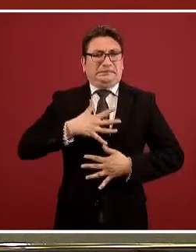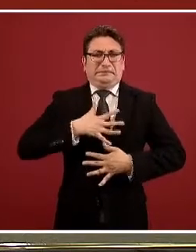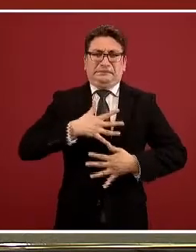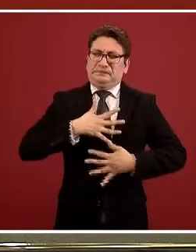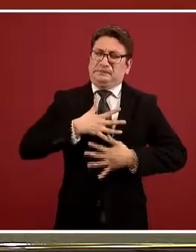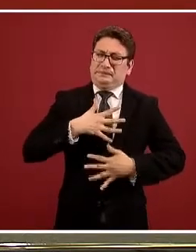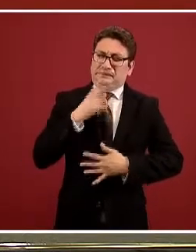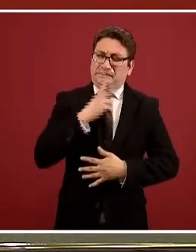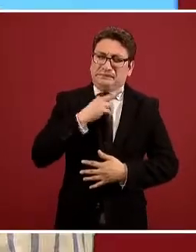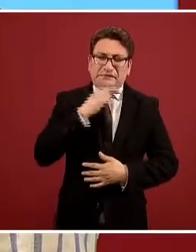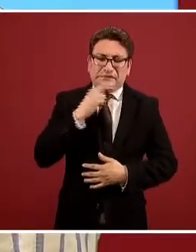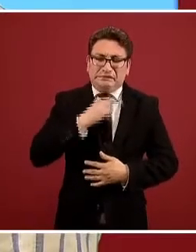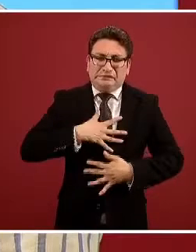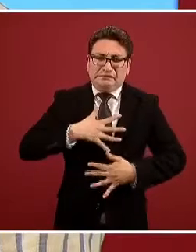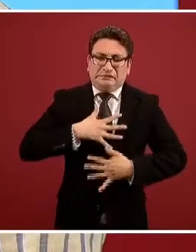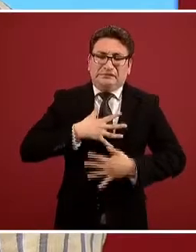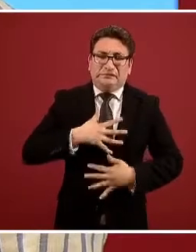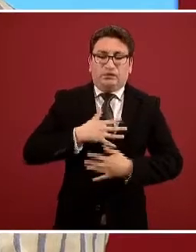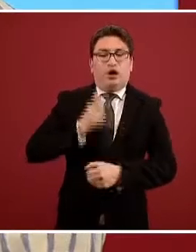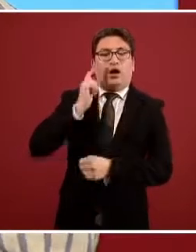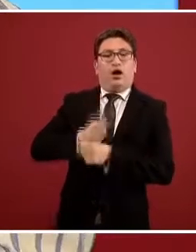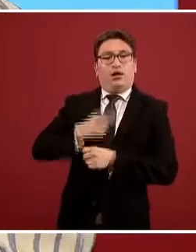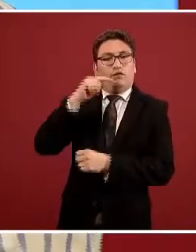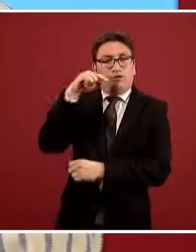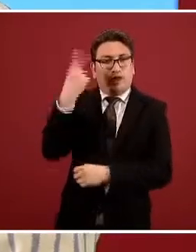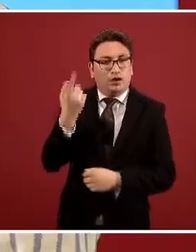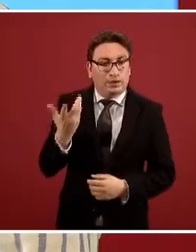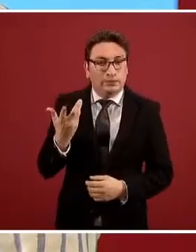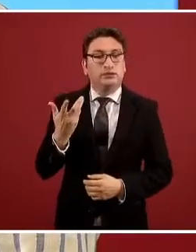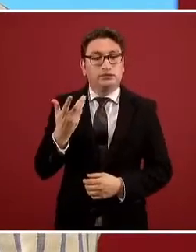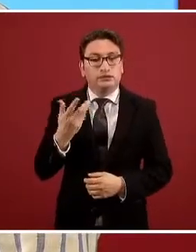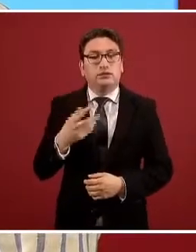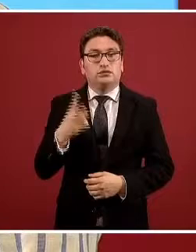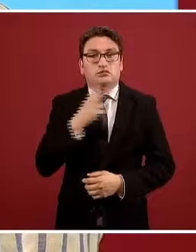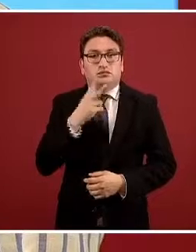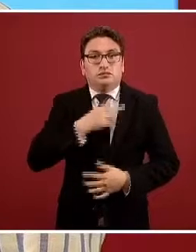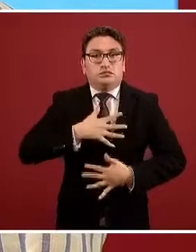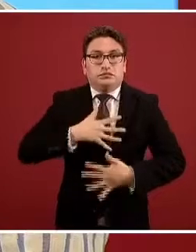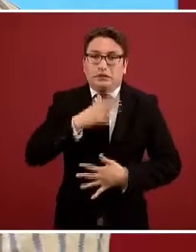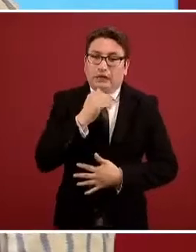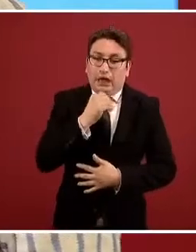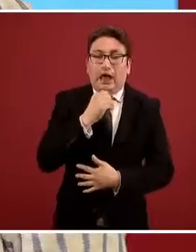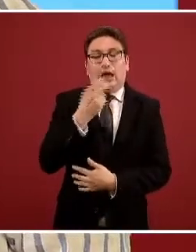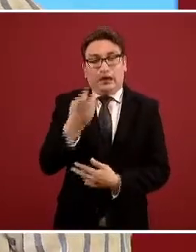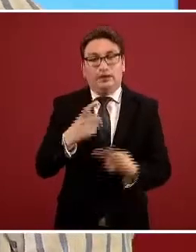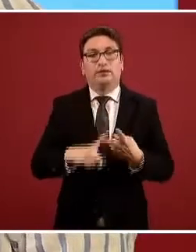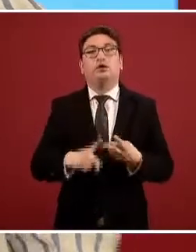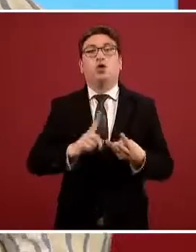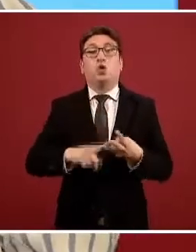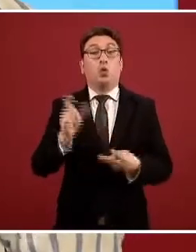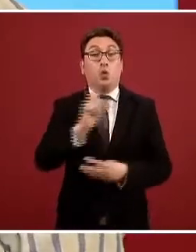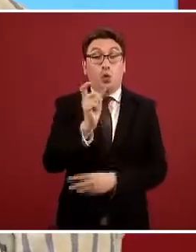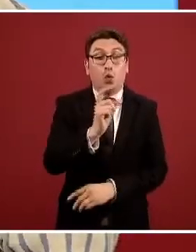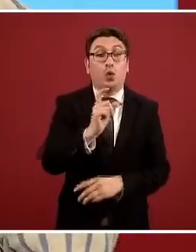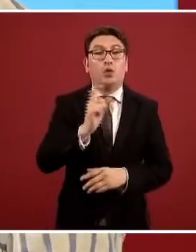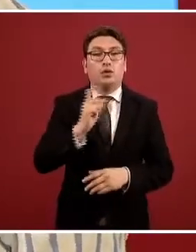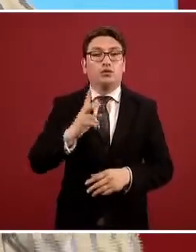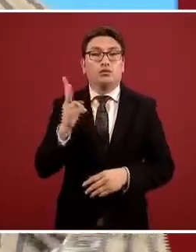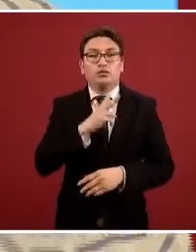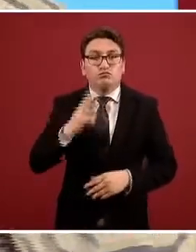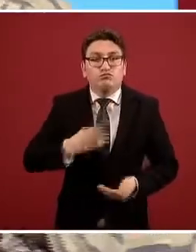es relativamente fácil de identificar y eso habla de dificultad respiratoria. El hacer un mayor esfuerzo para